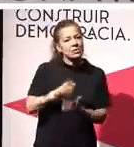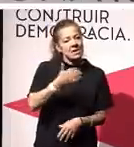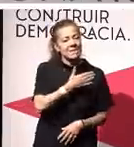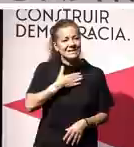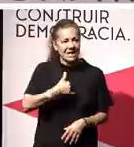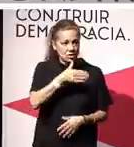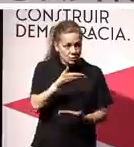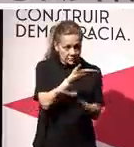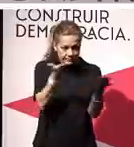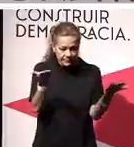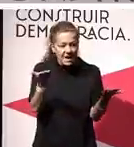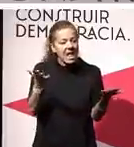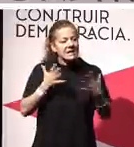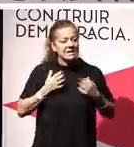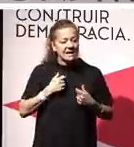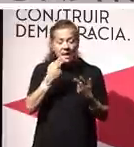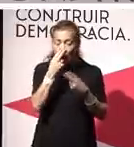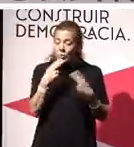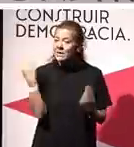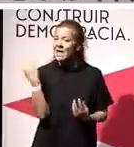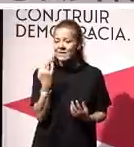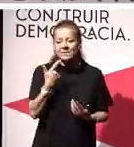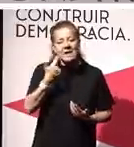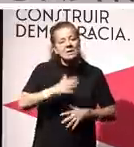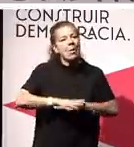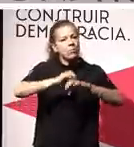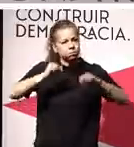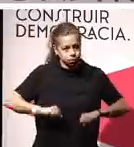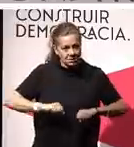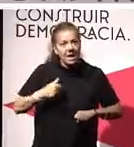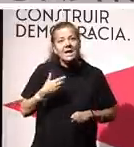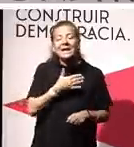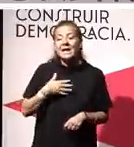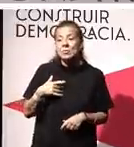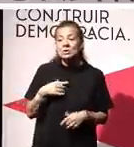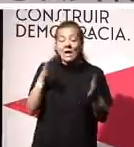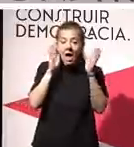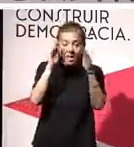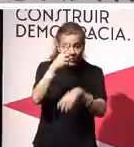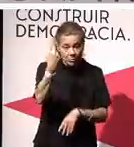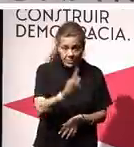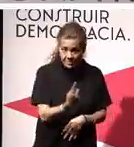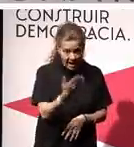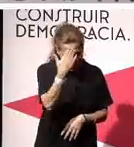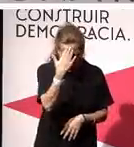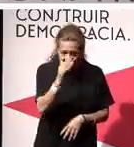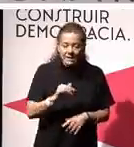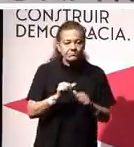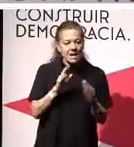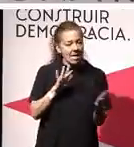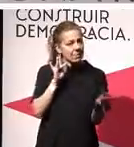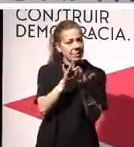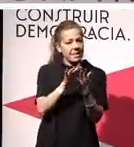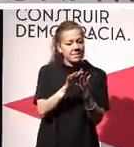por su gente. La sanidad pública tiene que ser más robusta que nunca y aspiramos a que en la atención primaria te atiendan en las siguientes 24